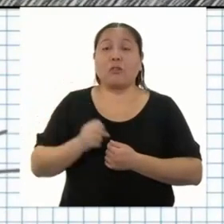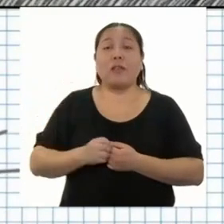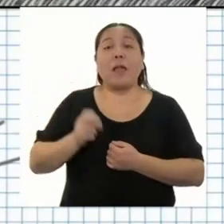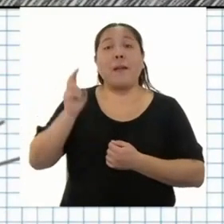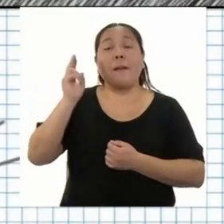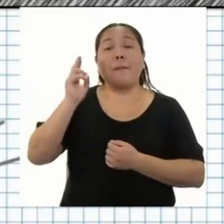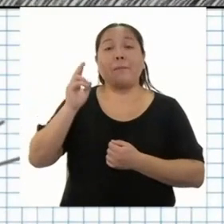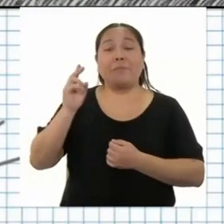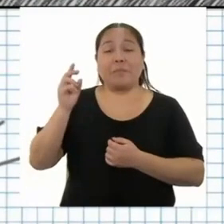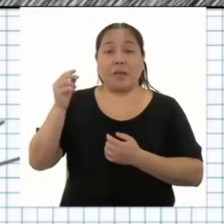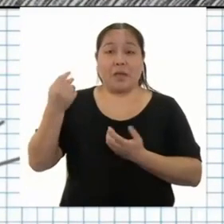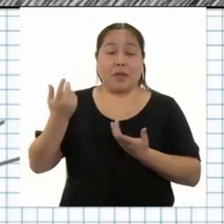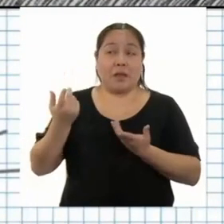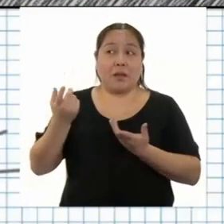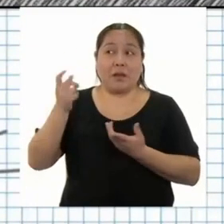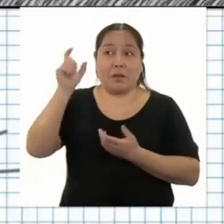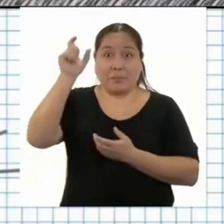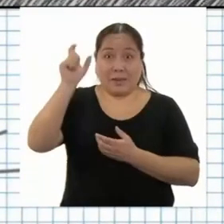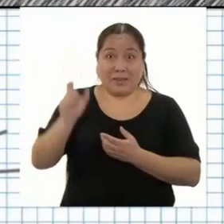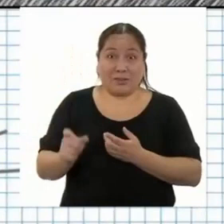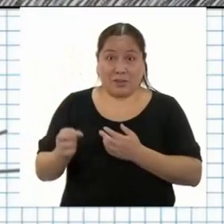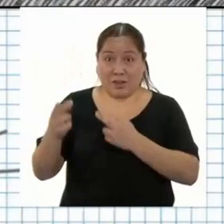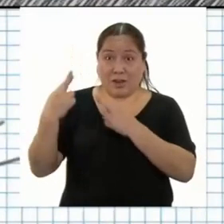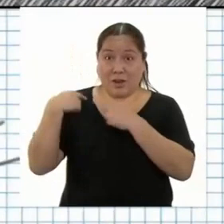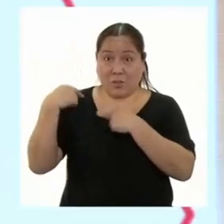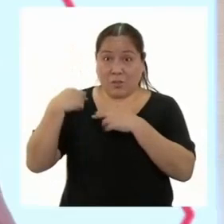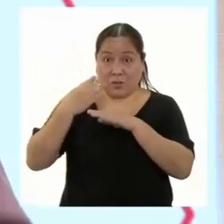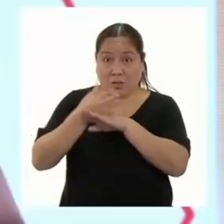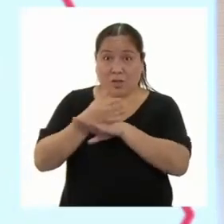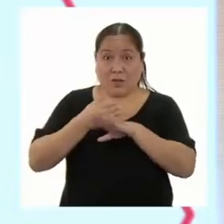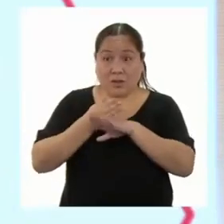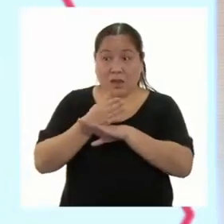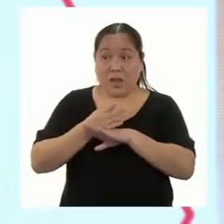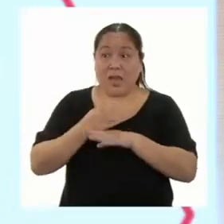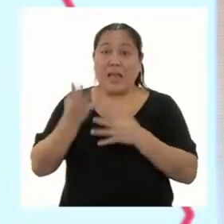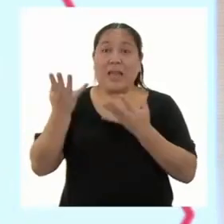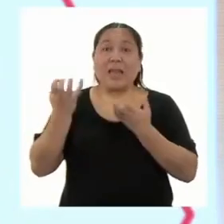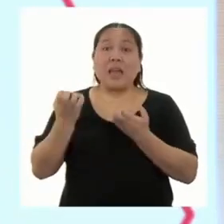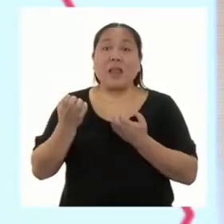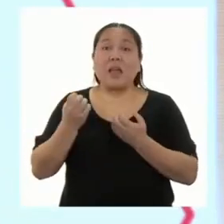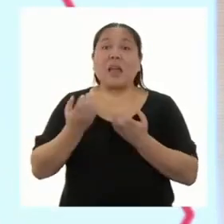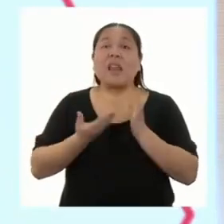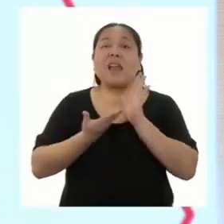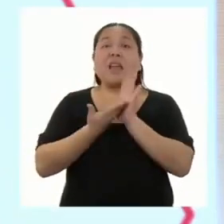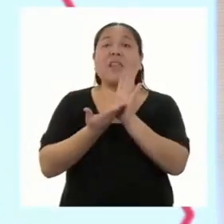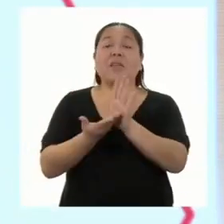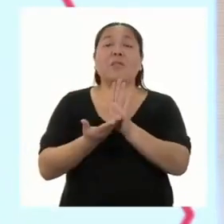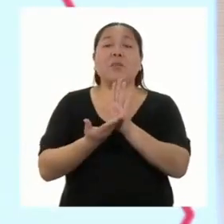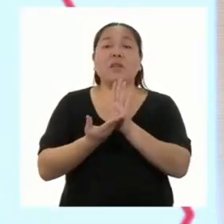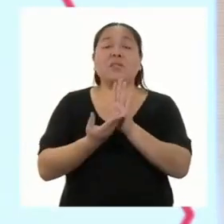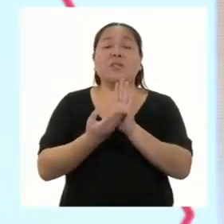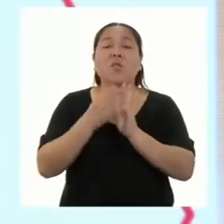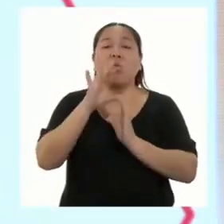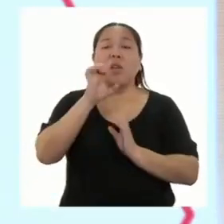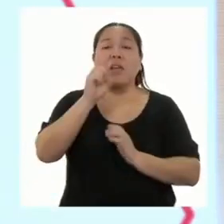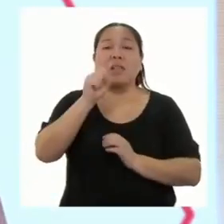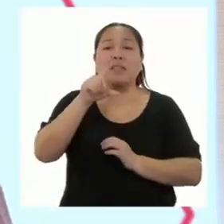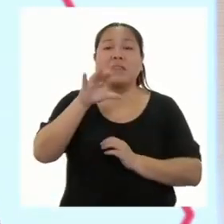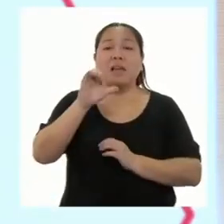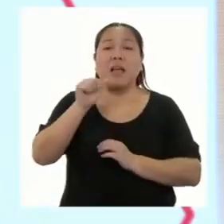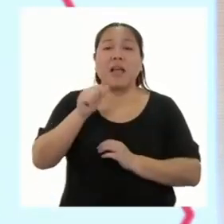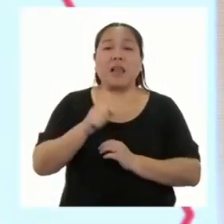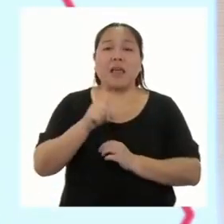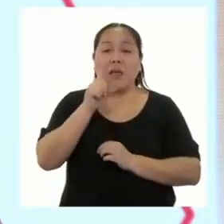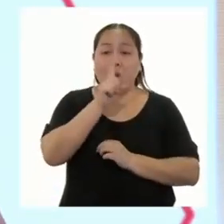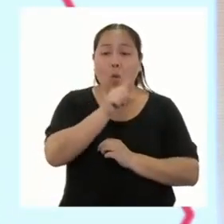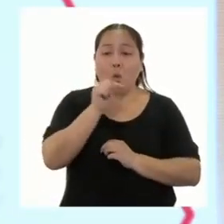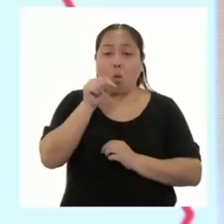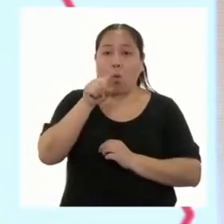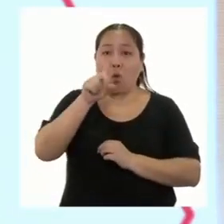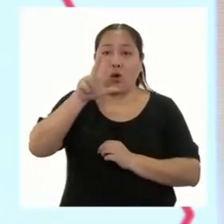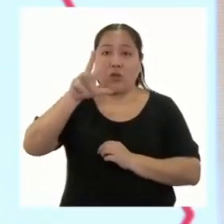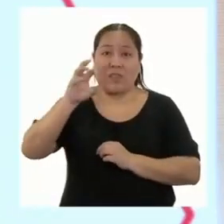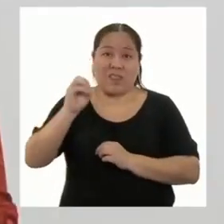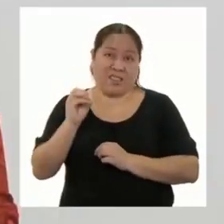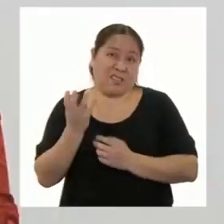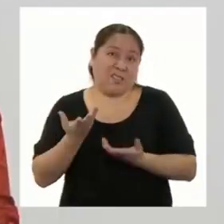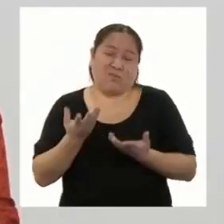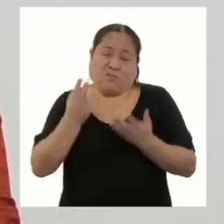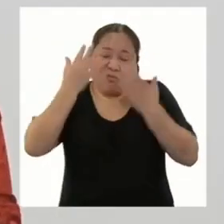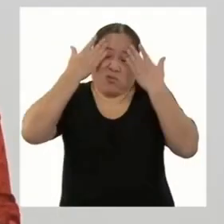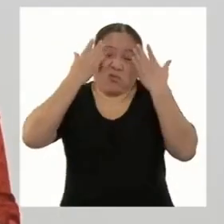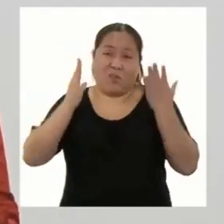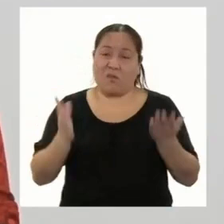haga un diseño a una escala de 1,30. Y la verdad es que no sabía nada de escalas y mucho menos cómo era eso de